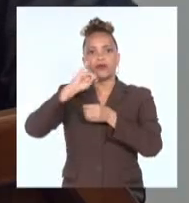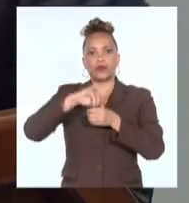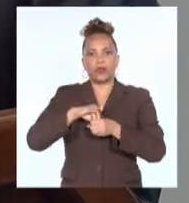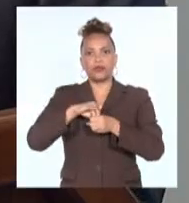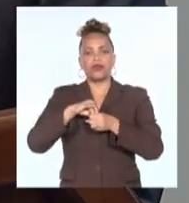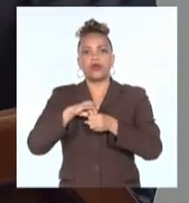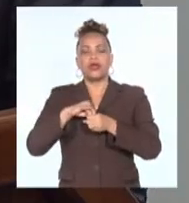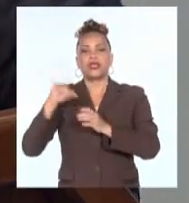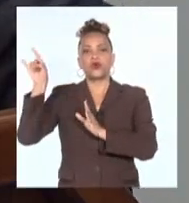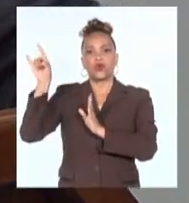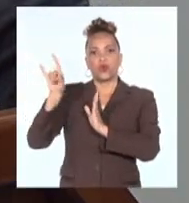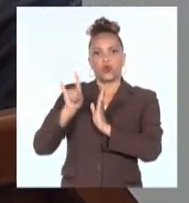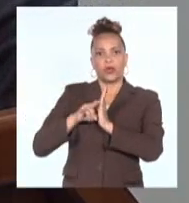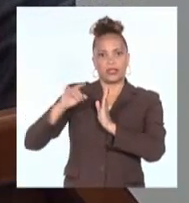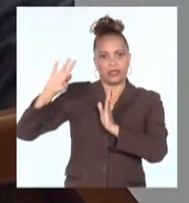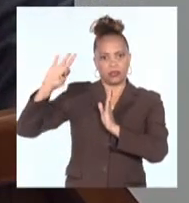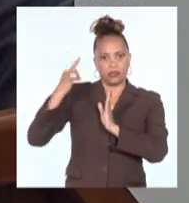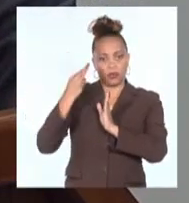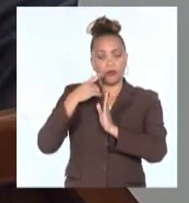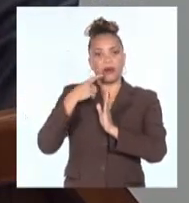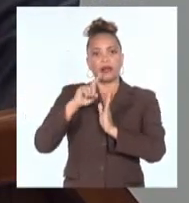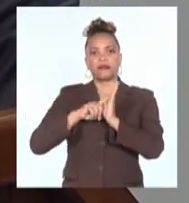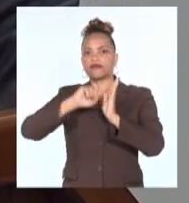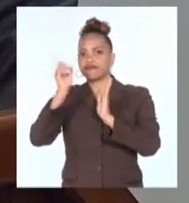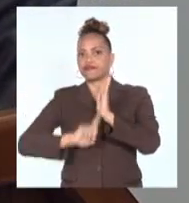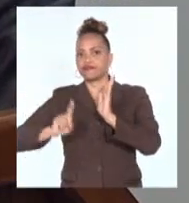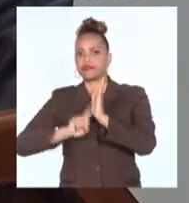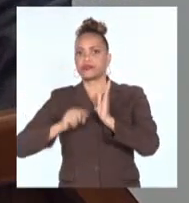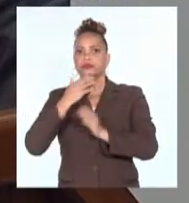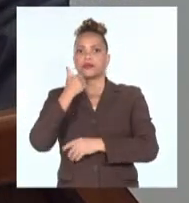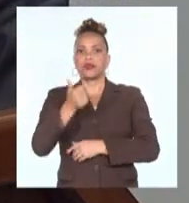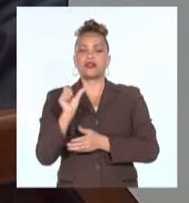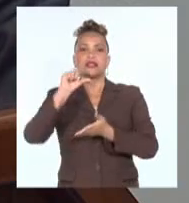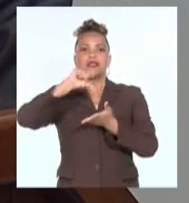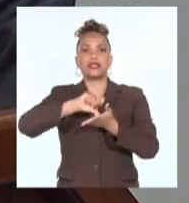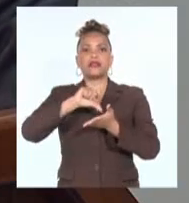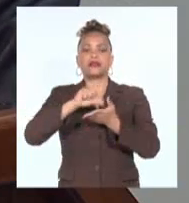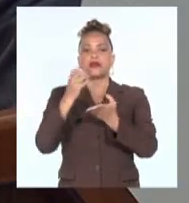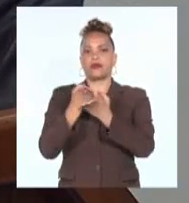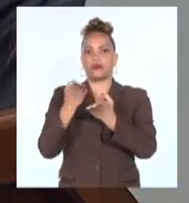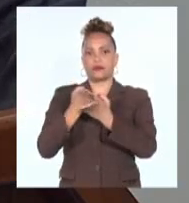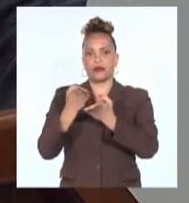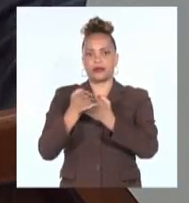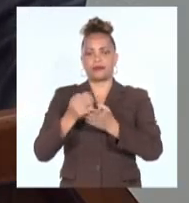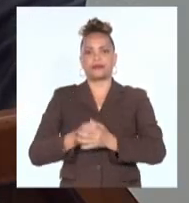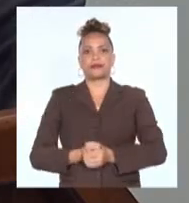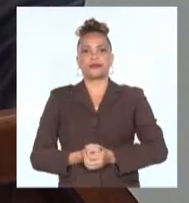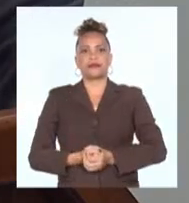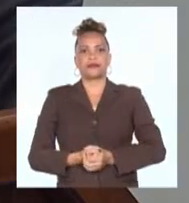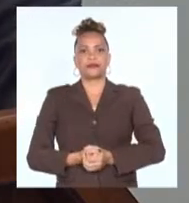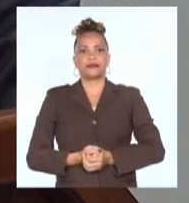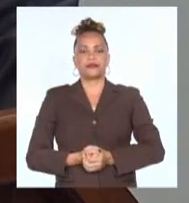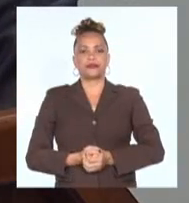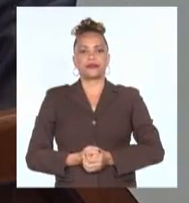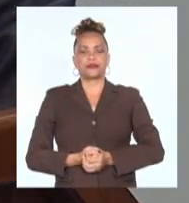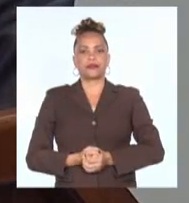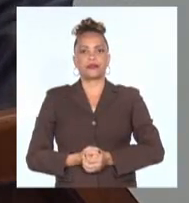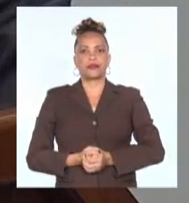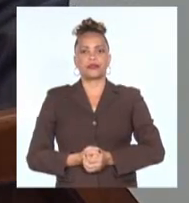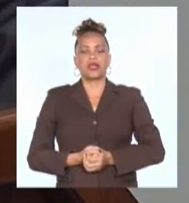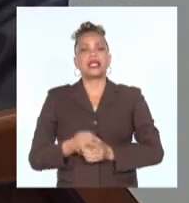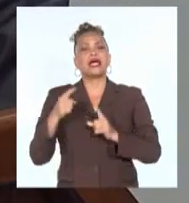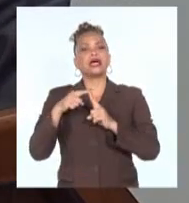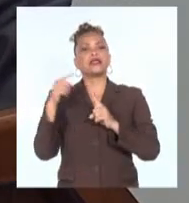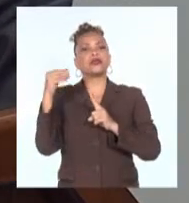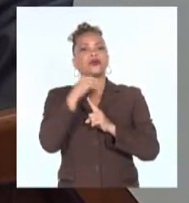solares para la generación de energía eléctrica en centros educativos. También se ha utilizado la tecnología metaverso por medio